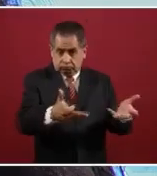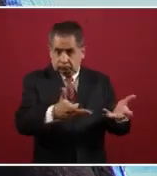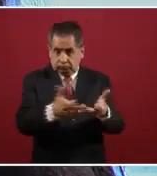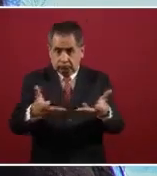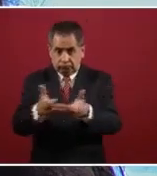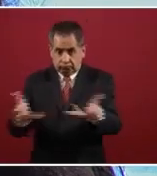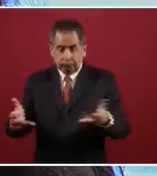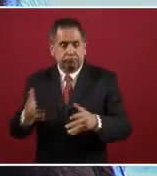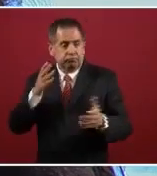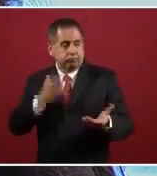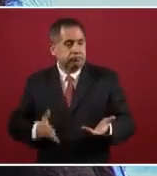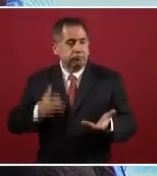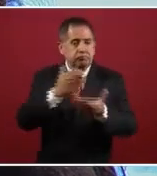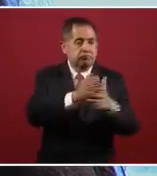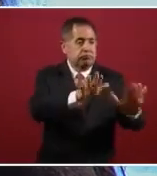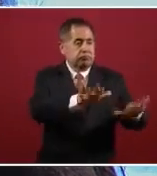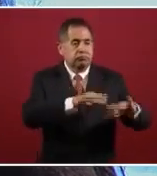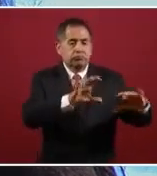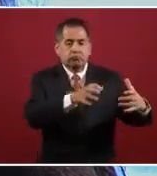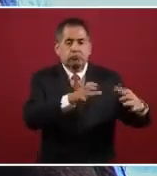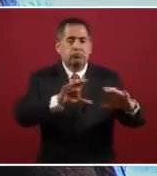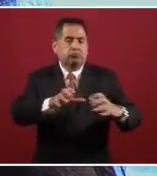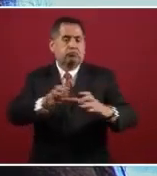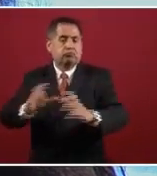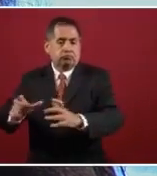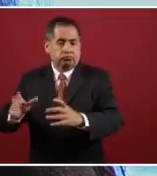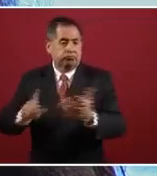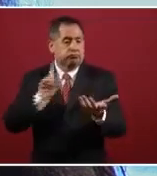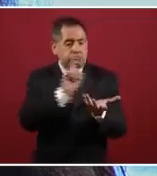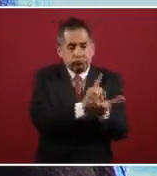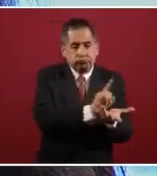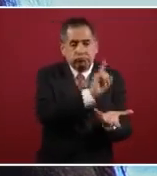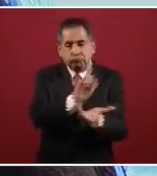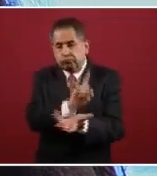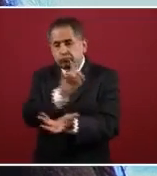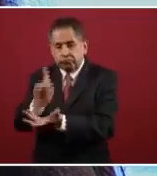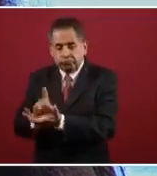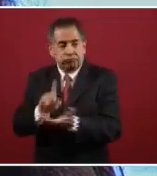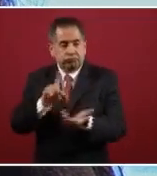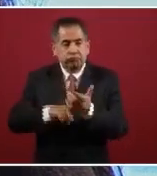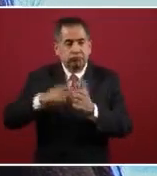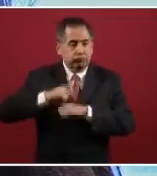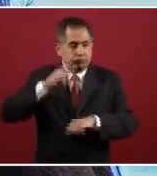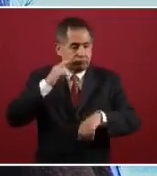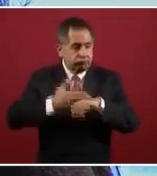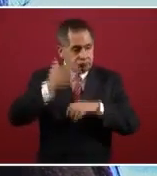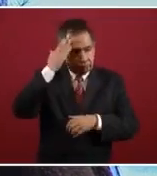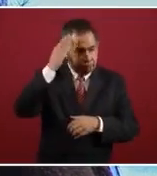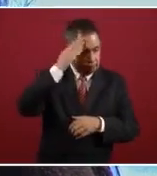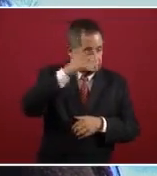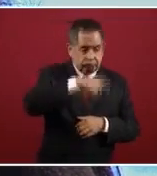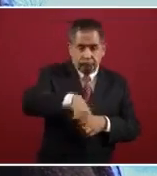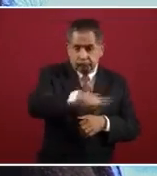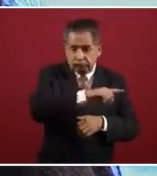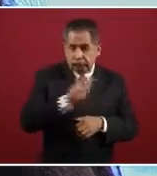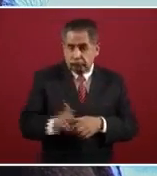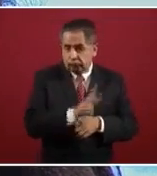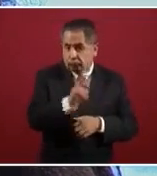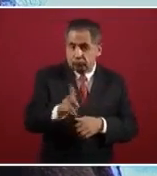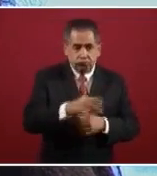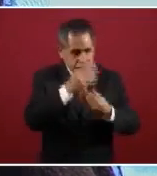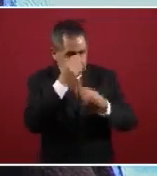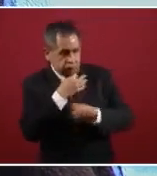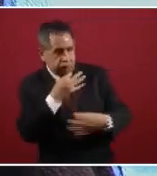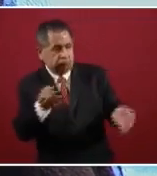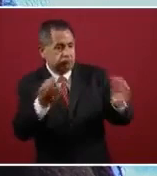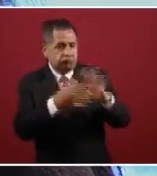las asambleas, asambleas comunitarias, asambleas ejidales, las asambleas de las localidades para dar a